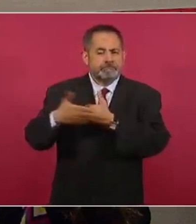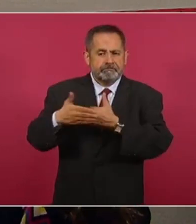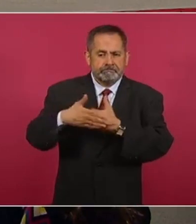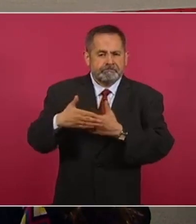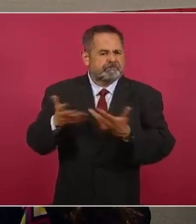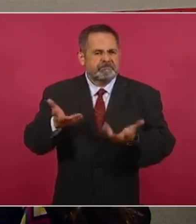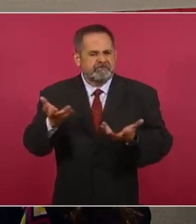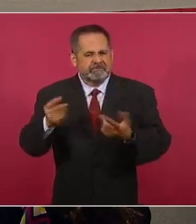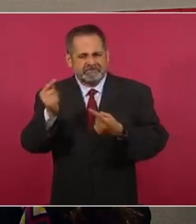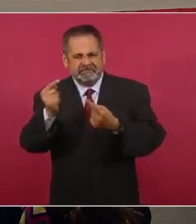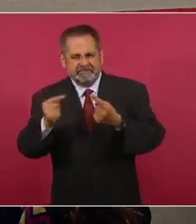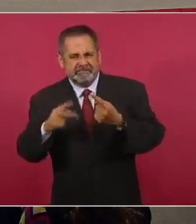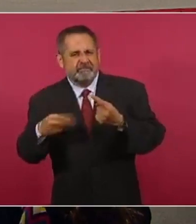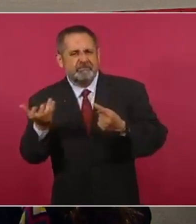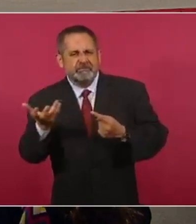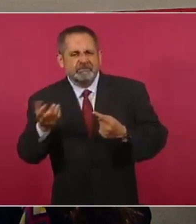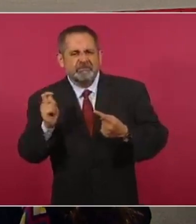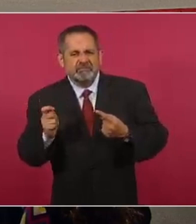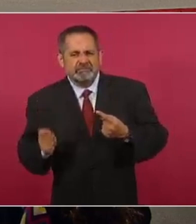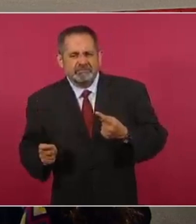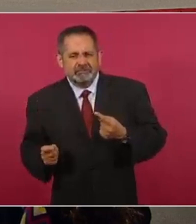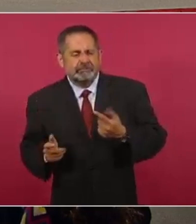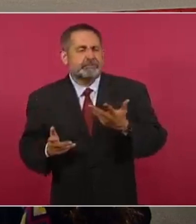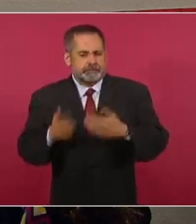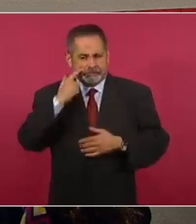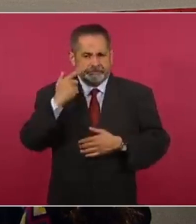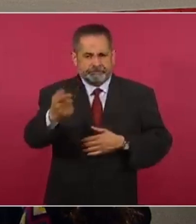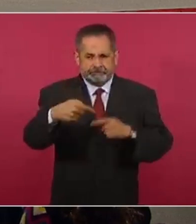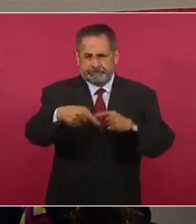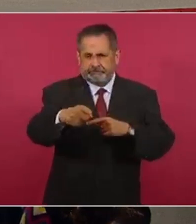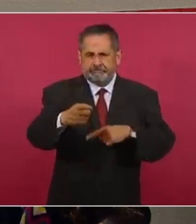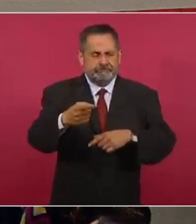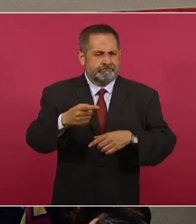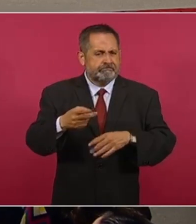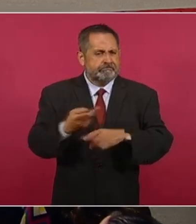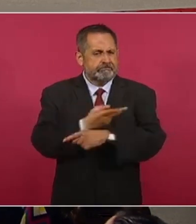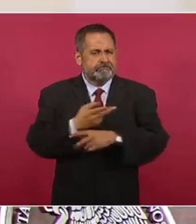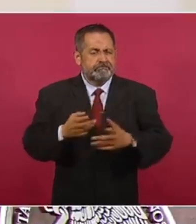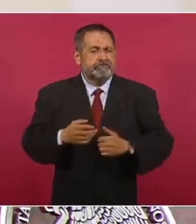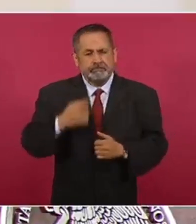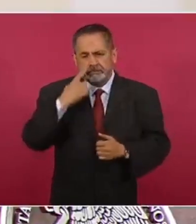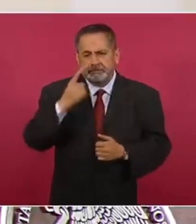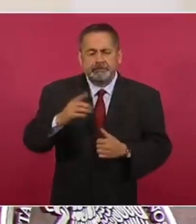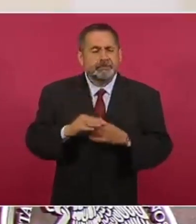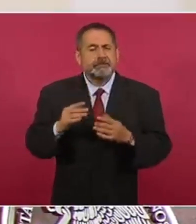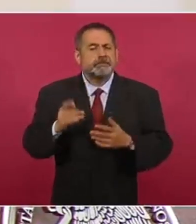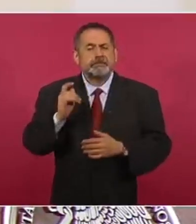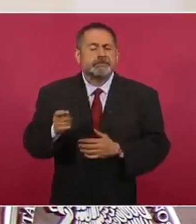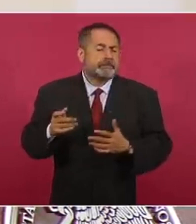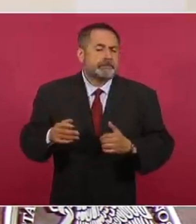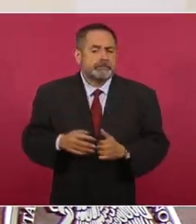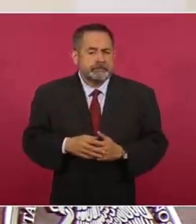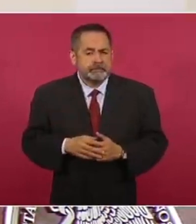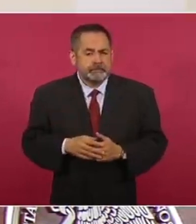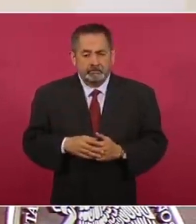vamos a llevar a cabo en la próxima semana en los próximos días cómo vamos a continuar el proceso de